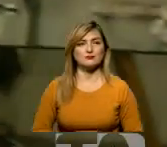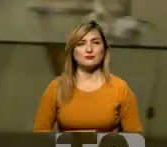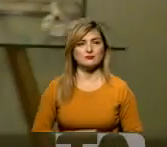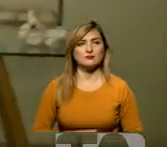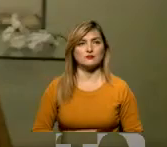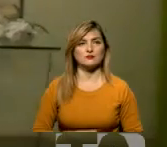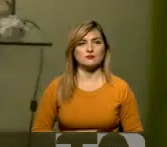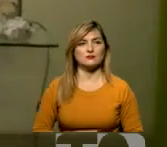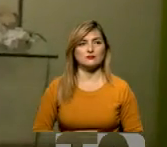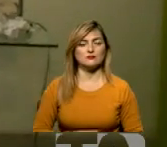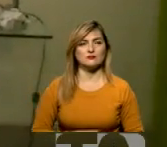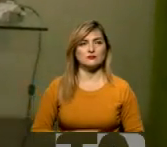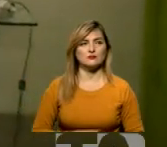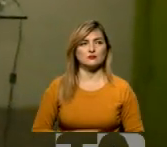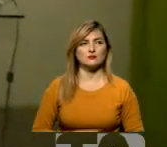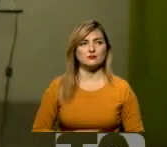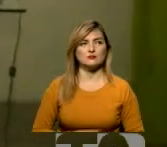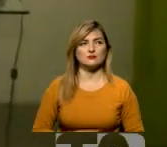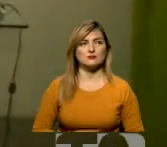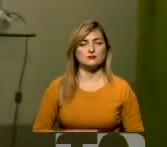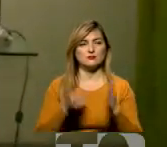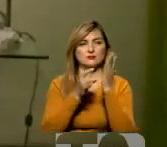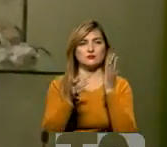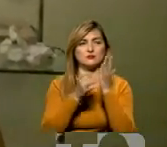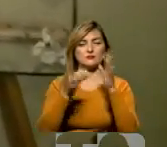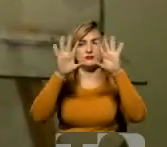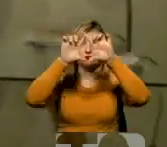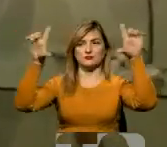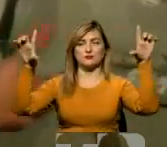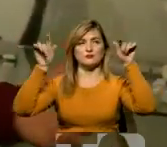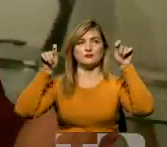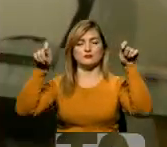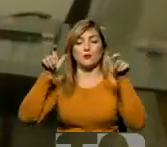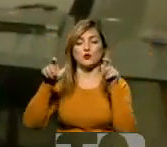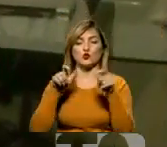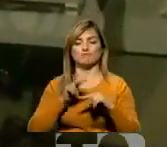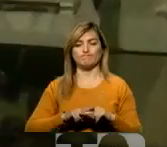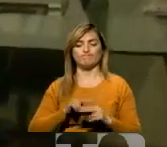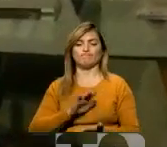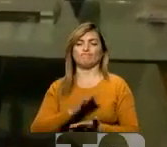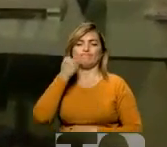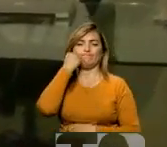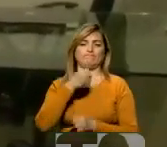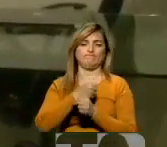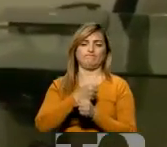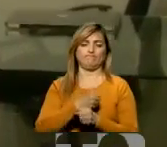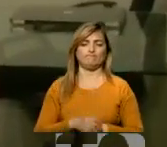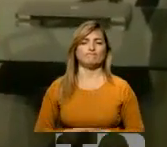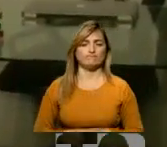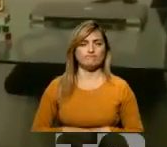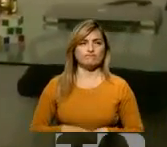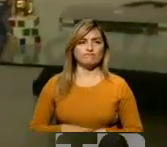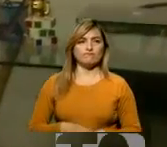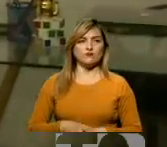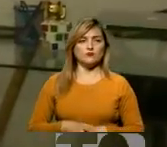justamente con las imágenes de los plásticos protectores que se han dispuesto en estas salas para que la gente se pueda sentir segura y pueda venir hasta